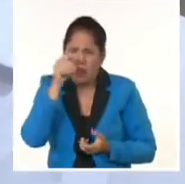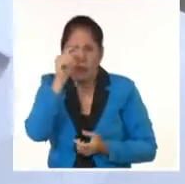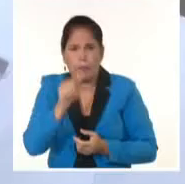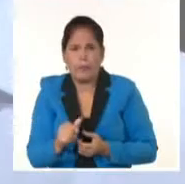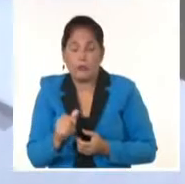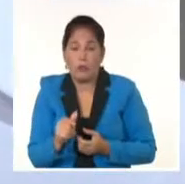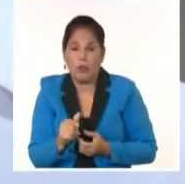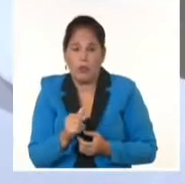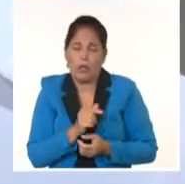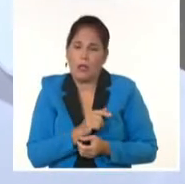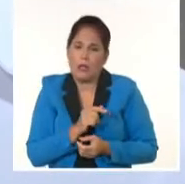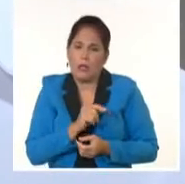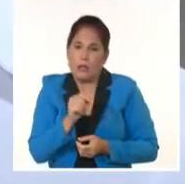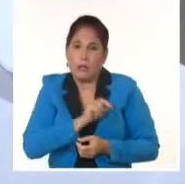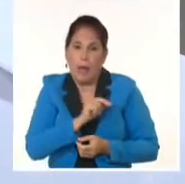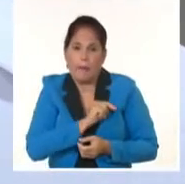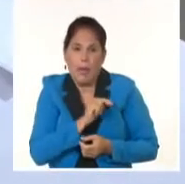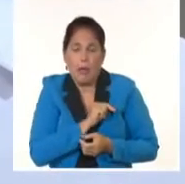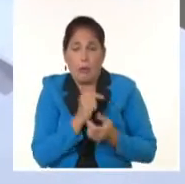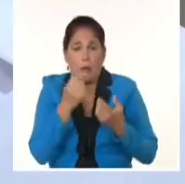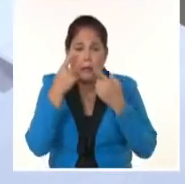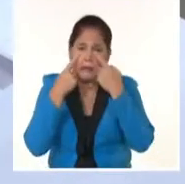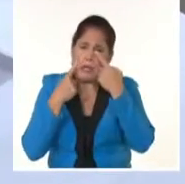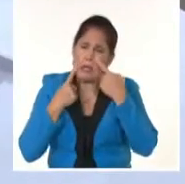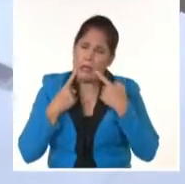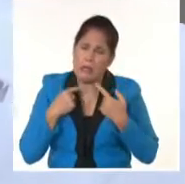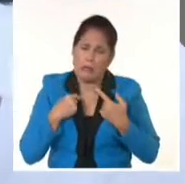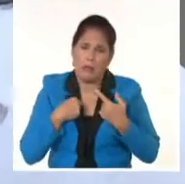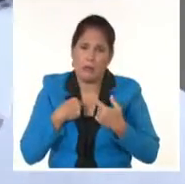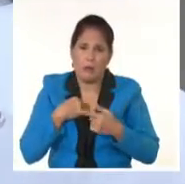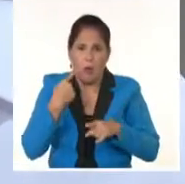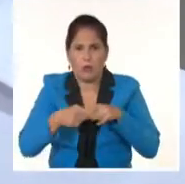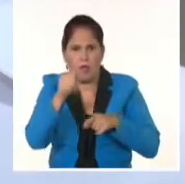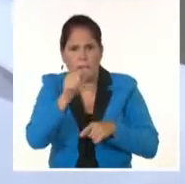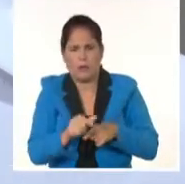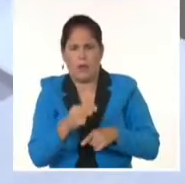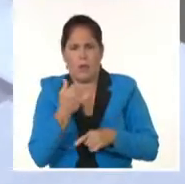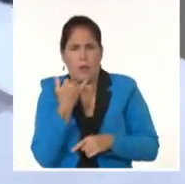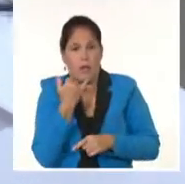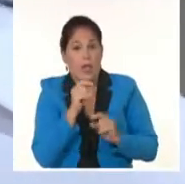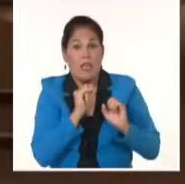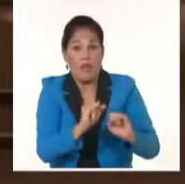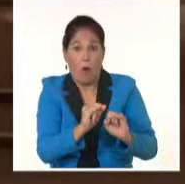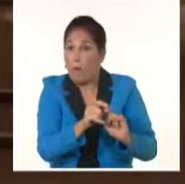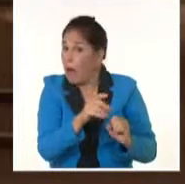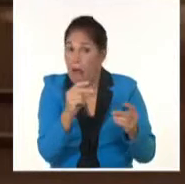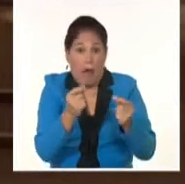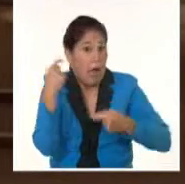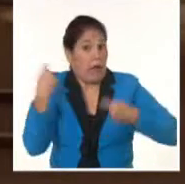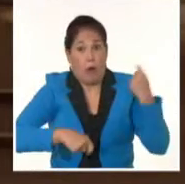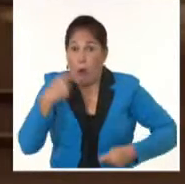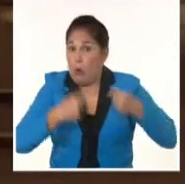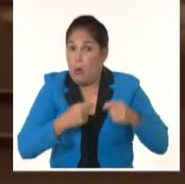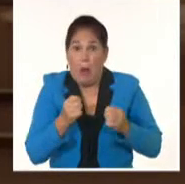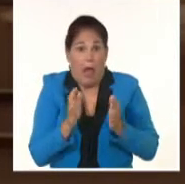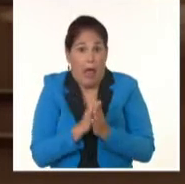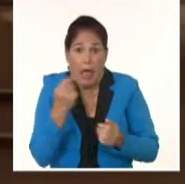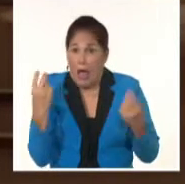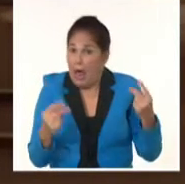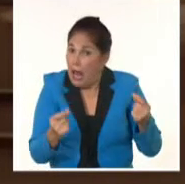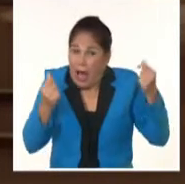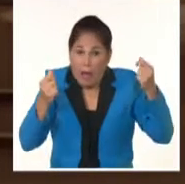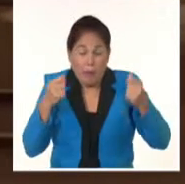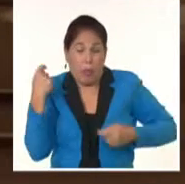muy vulnerables ante lo que ha ocurrido. ¿Cómo alguien puede hacer eso tan cruel? En el podcast participó